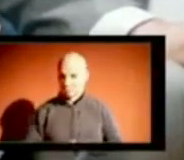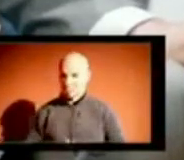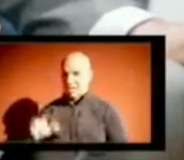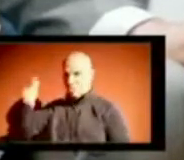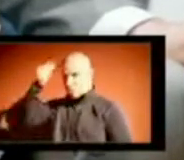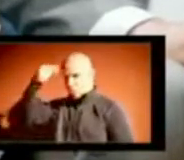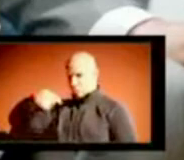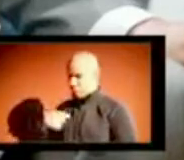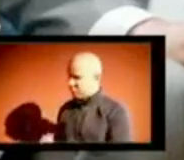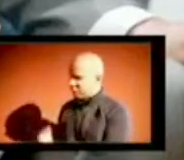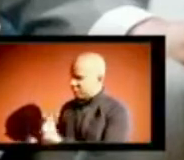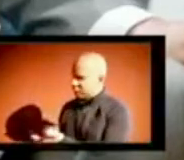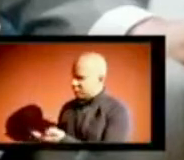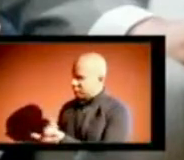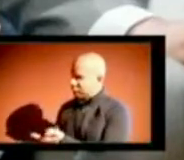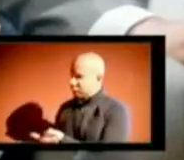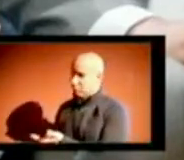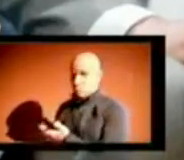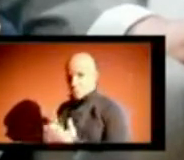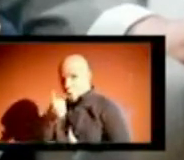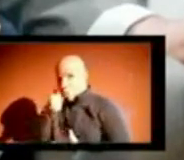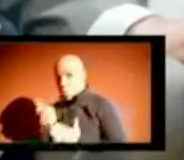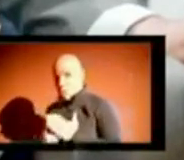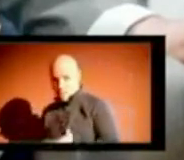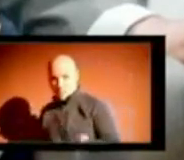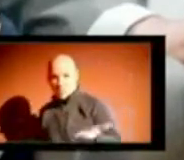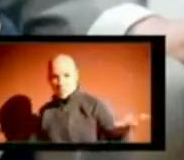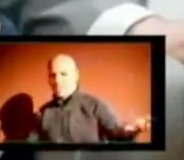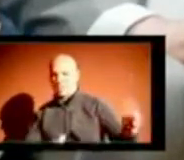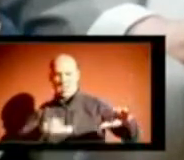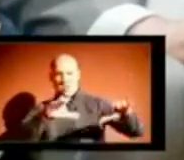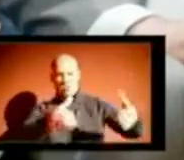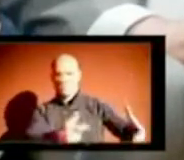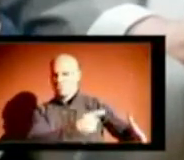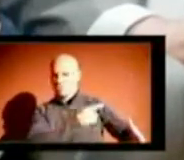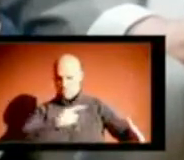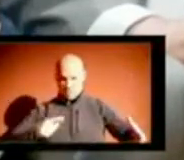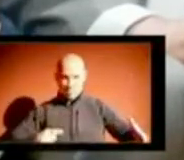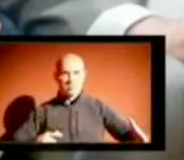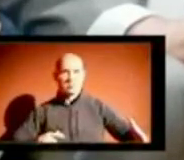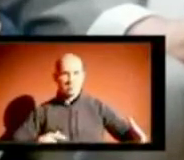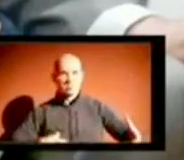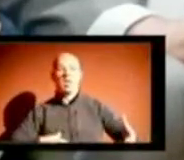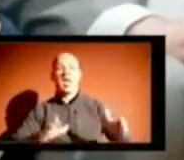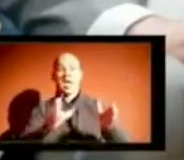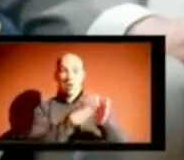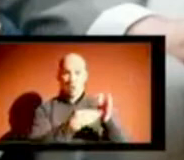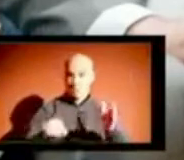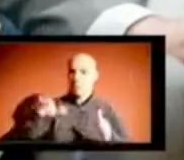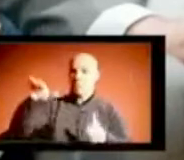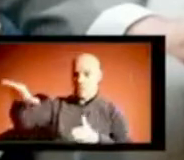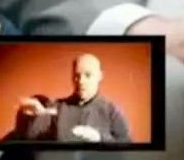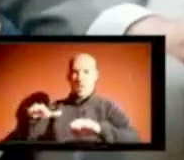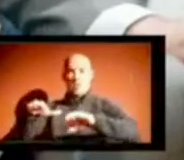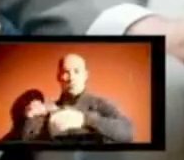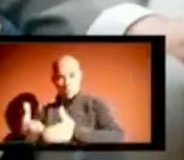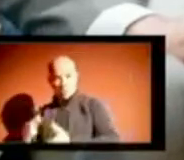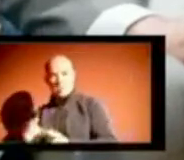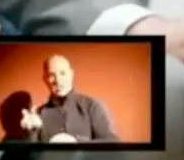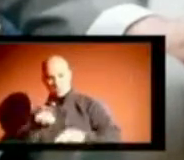y yo, presentamos una carta ante la Asamblea Legislativa copiando a la Junta de Supervisión Fiscal estableciendo que